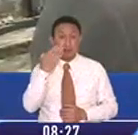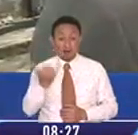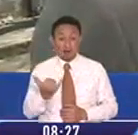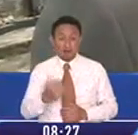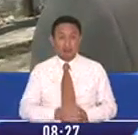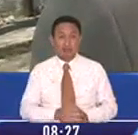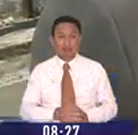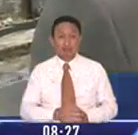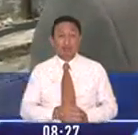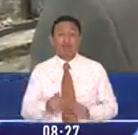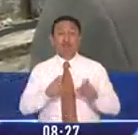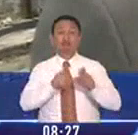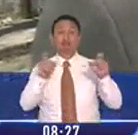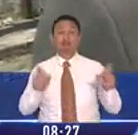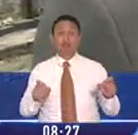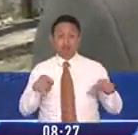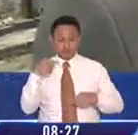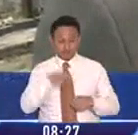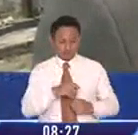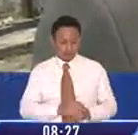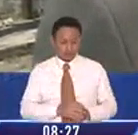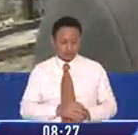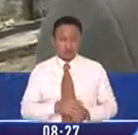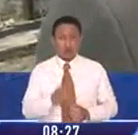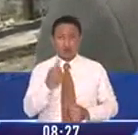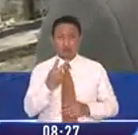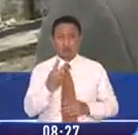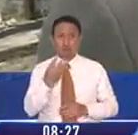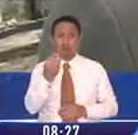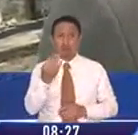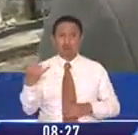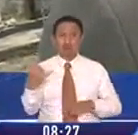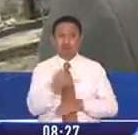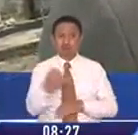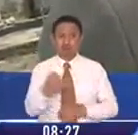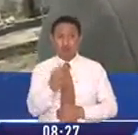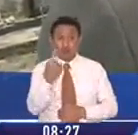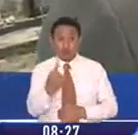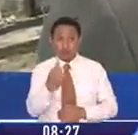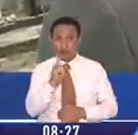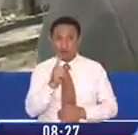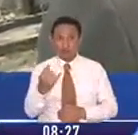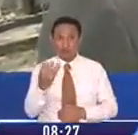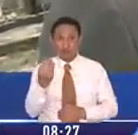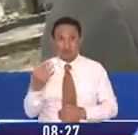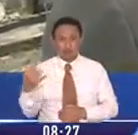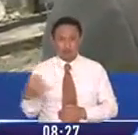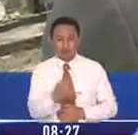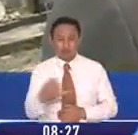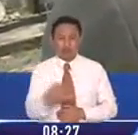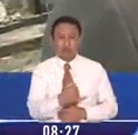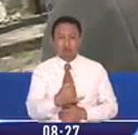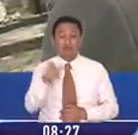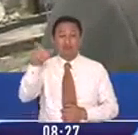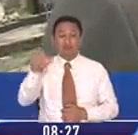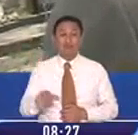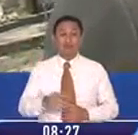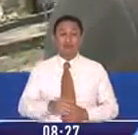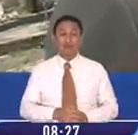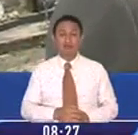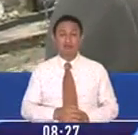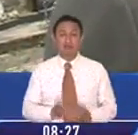examen ginecológico determina que existían múltiples violaciones, no una, sino múltiples violaciones de este señor. Creo